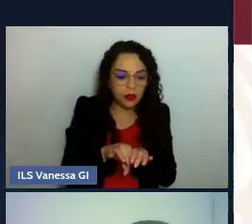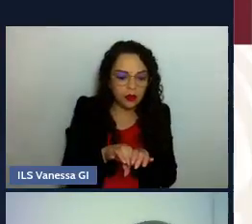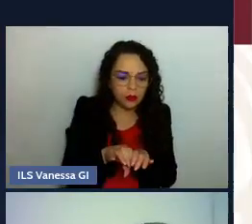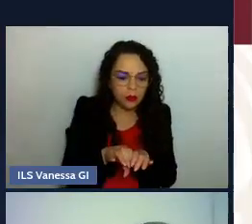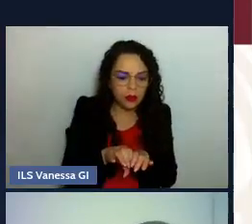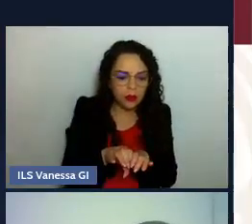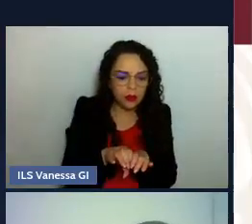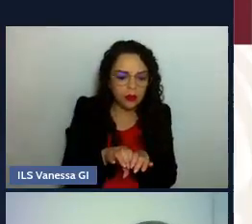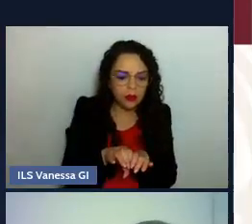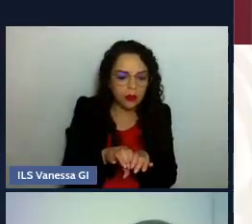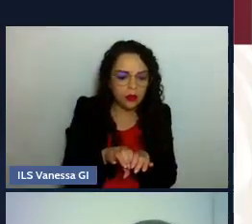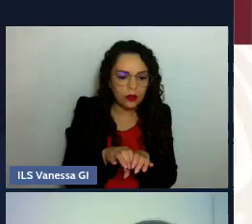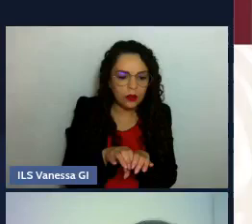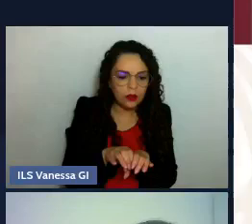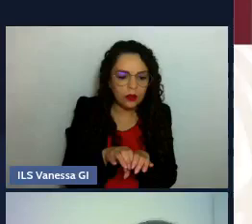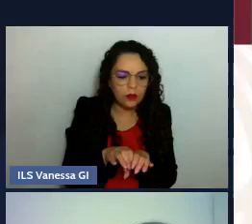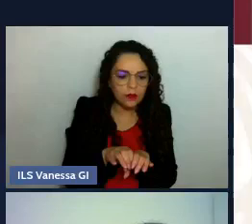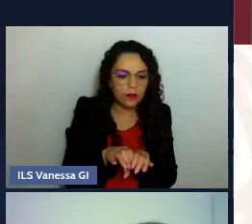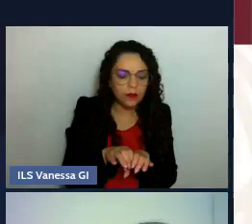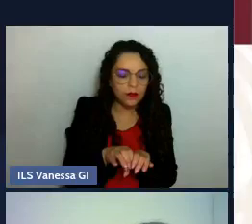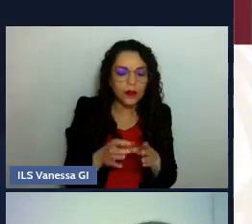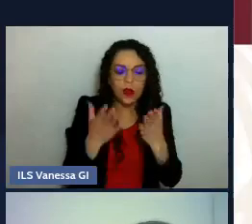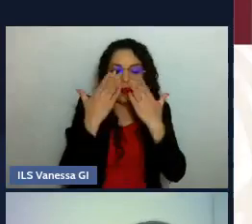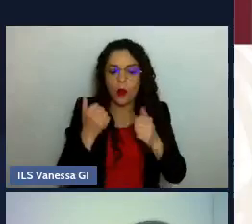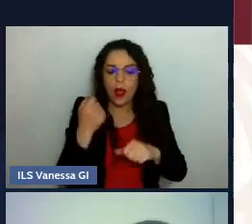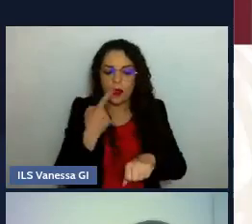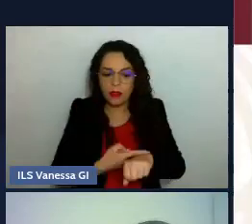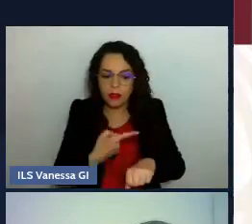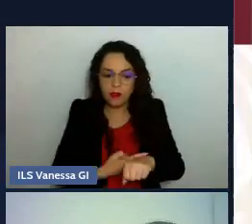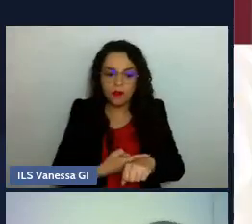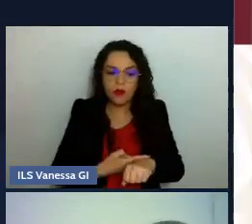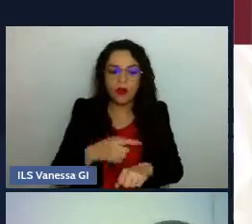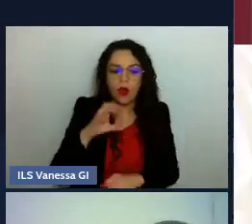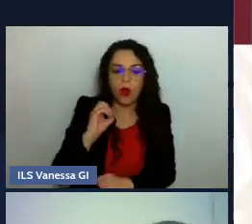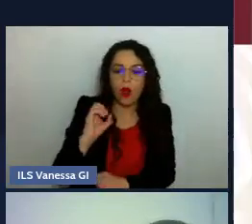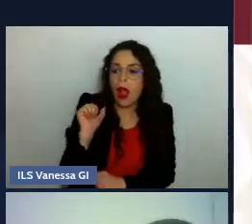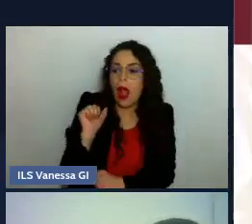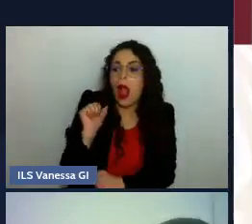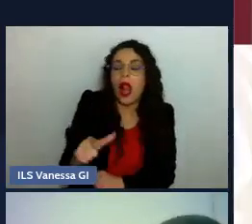la ausencia de algún padecimiento. La siguiente, por favor.